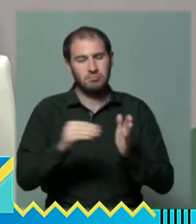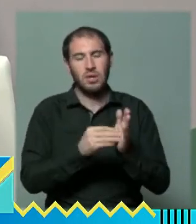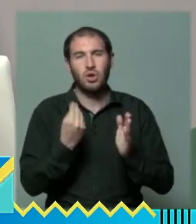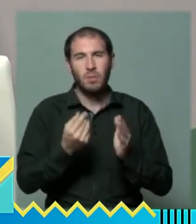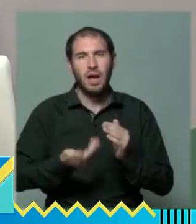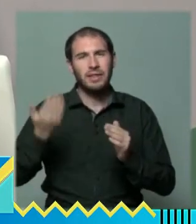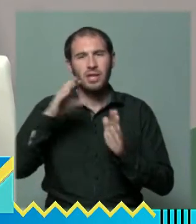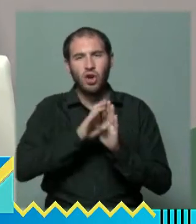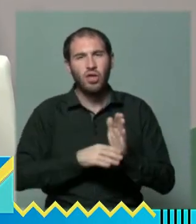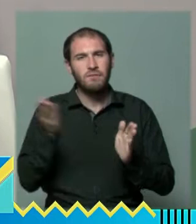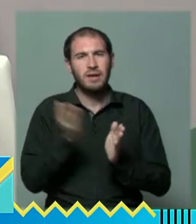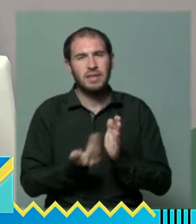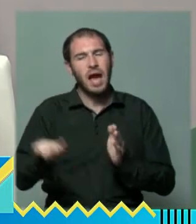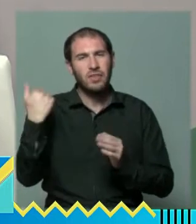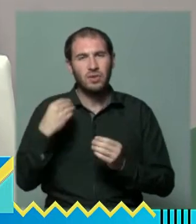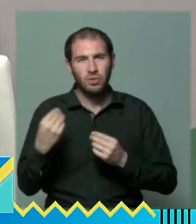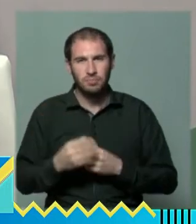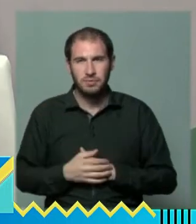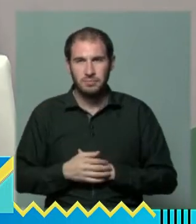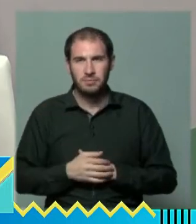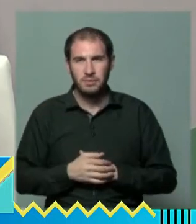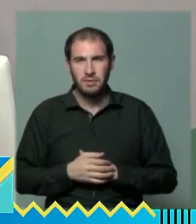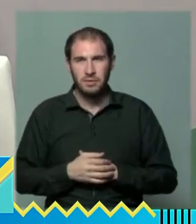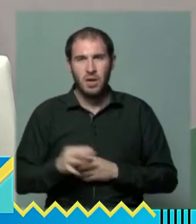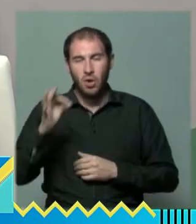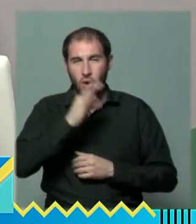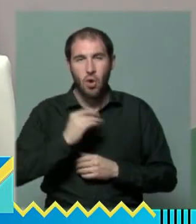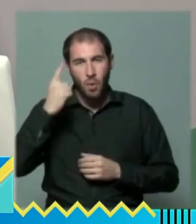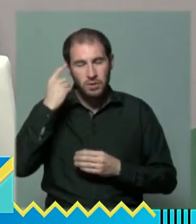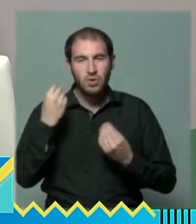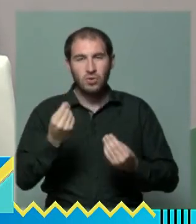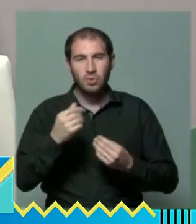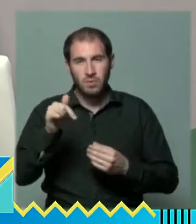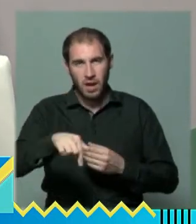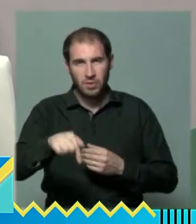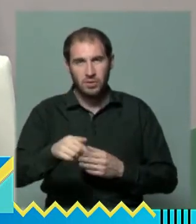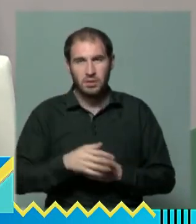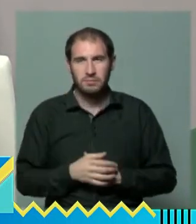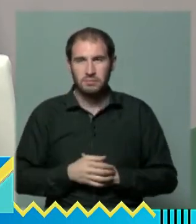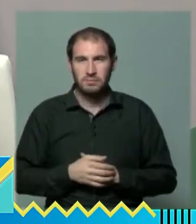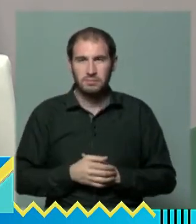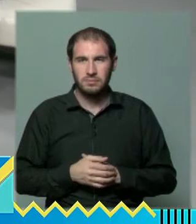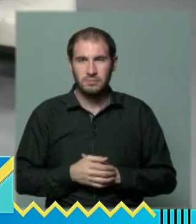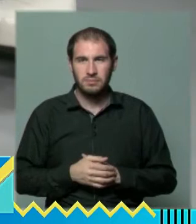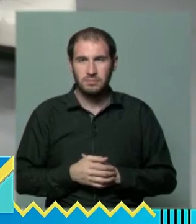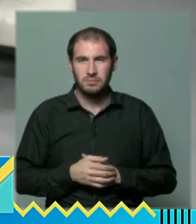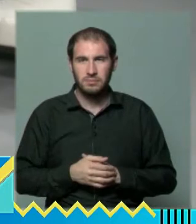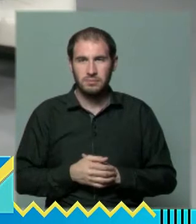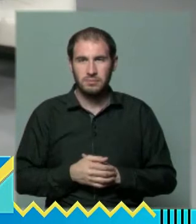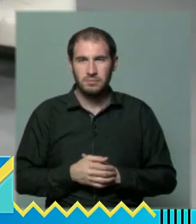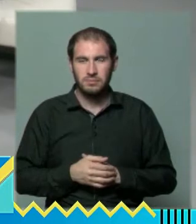en el antiguo Código de Faltas y cuál es la opinión que se puede llegar a tener ahora con respecto a esto?